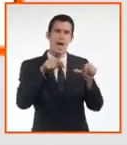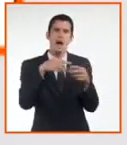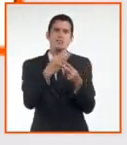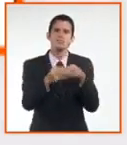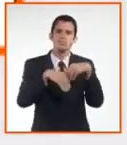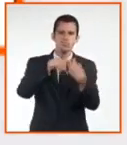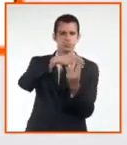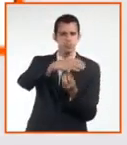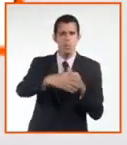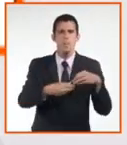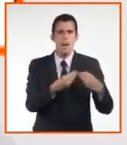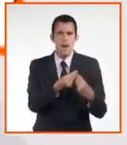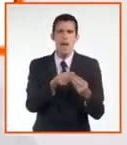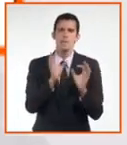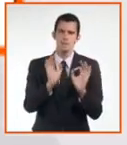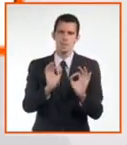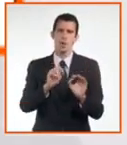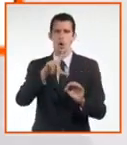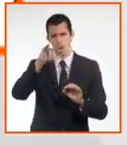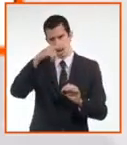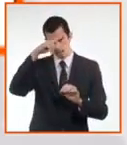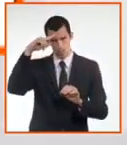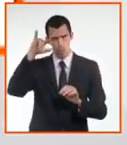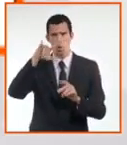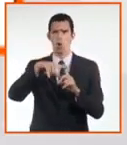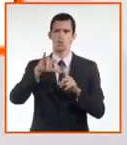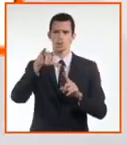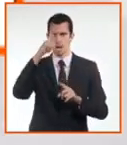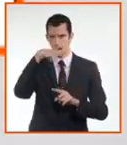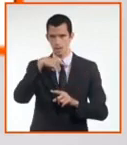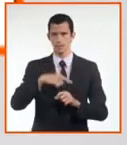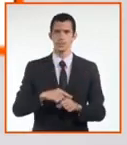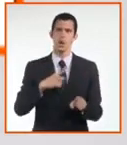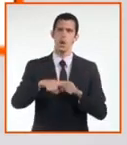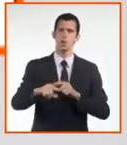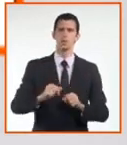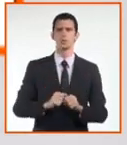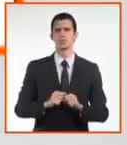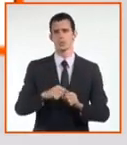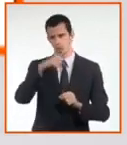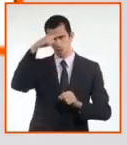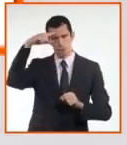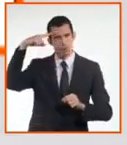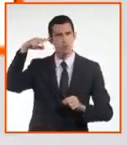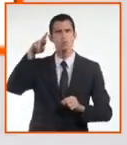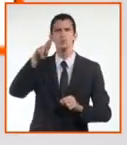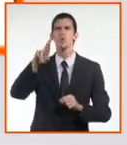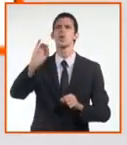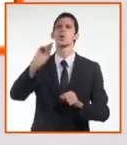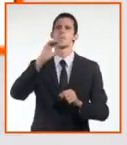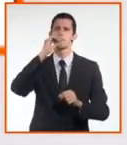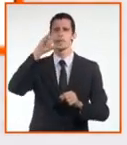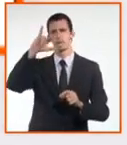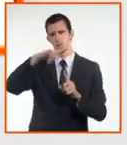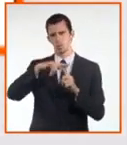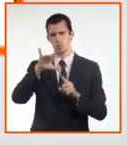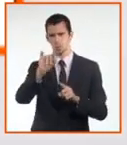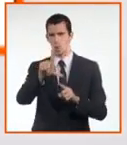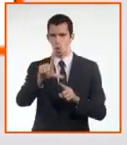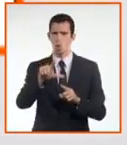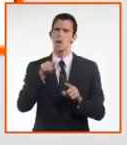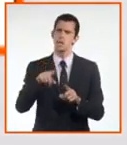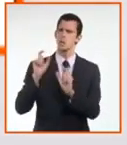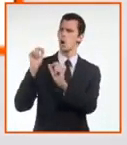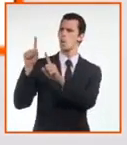cuba y hay 13 productos que se producen con esos vítol de nacional son por supuesto divisas que no hemos gastado